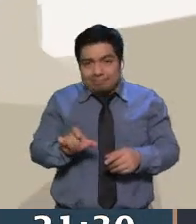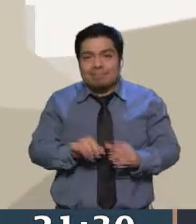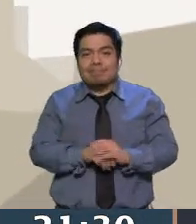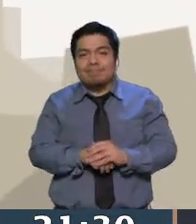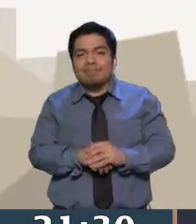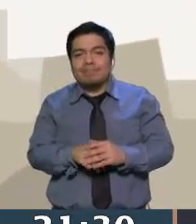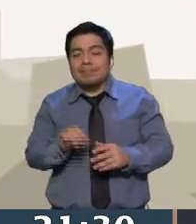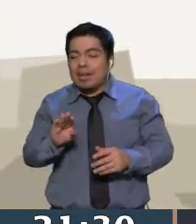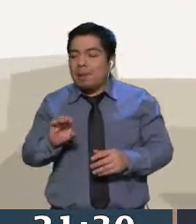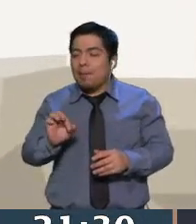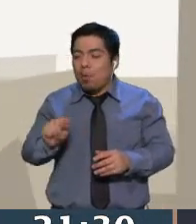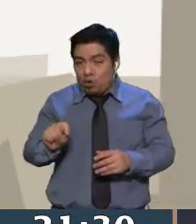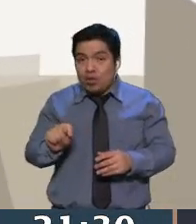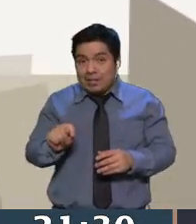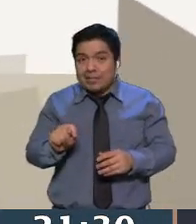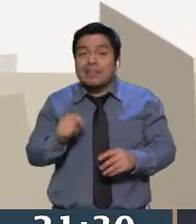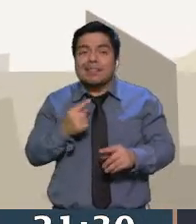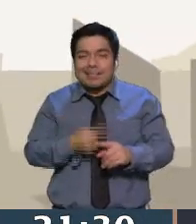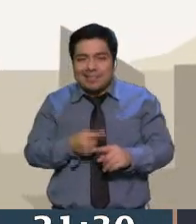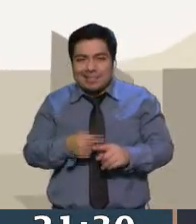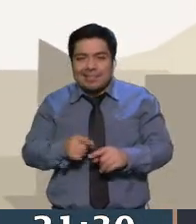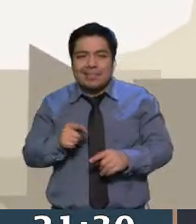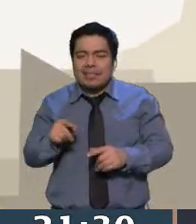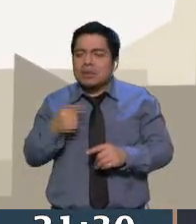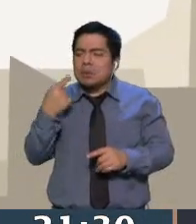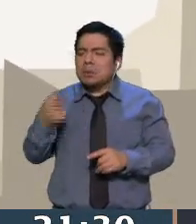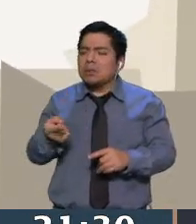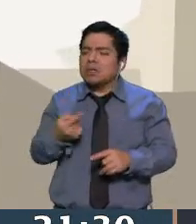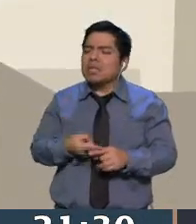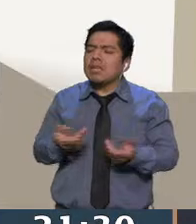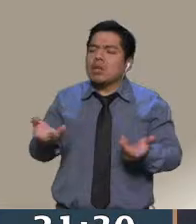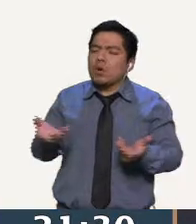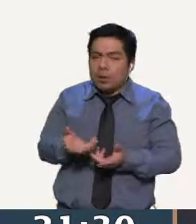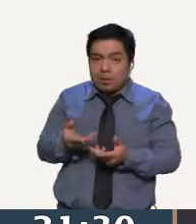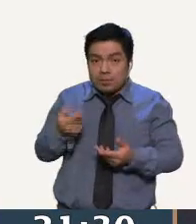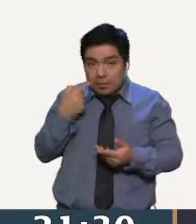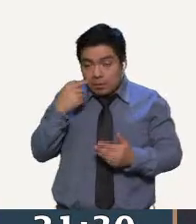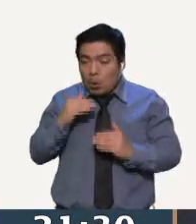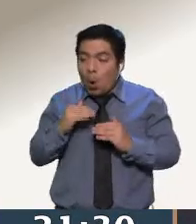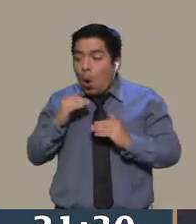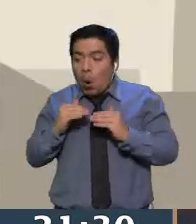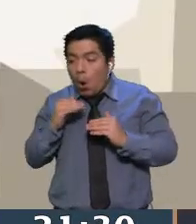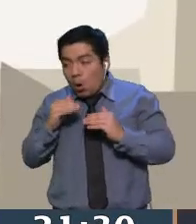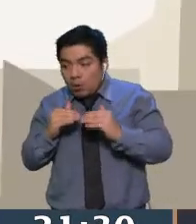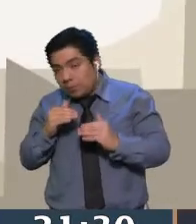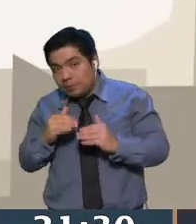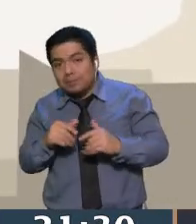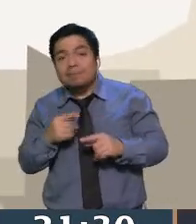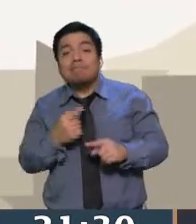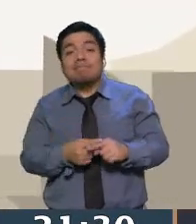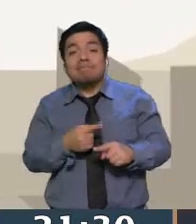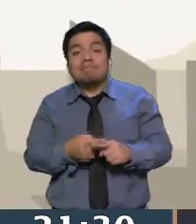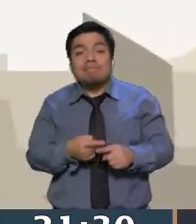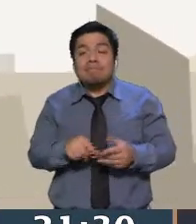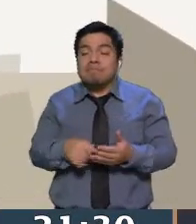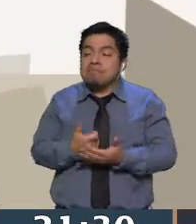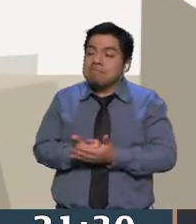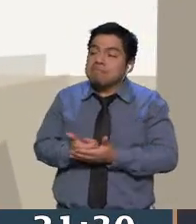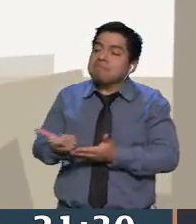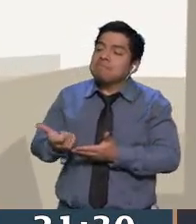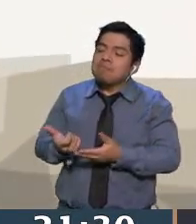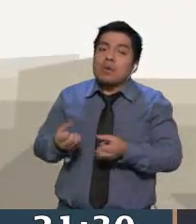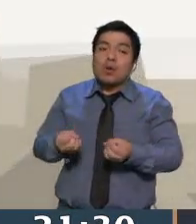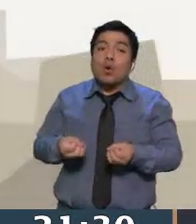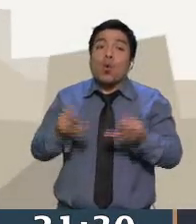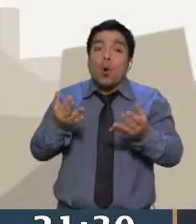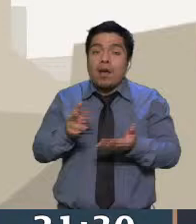contrata bots, quién promueve, cómo se crean de manera artificial estas tendencias, pero sobre todo, quién las paga y cuánto